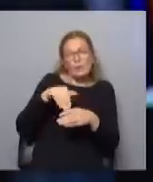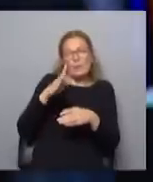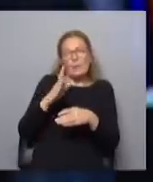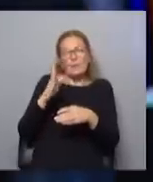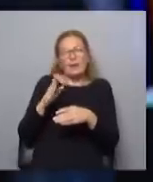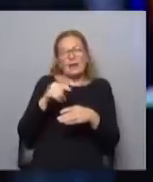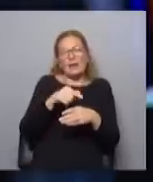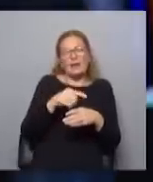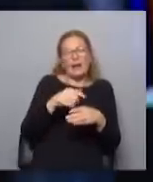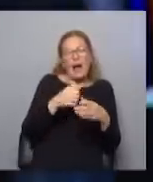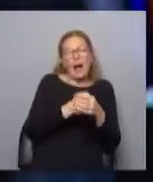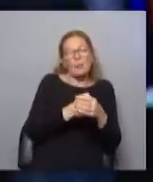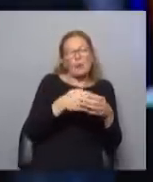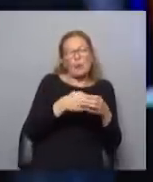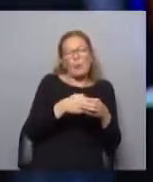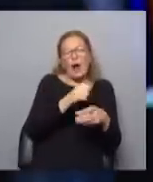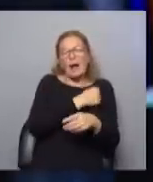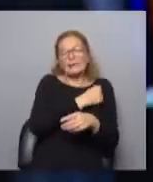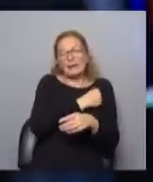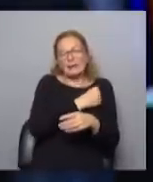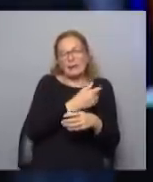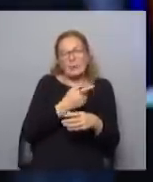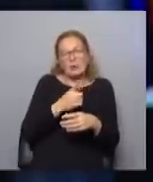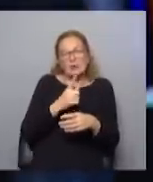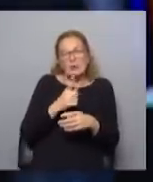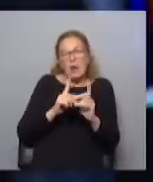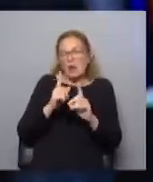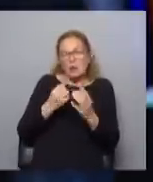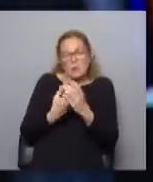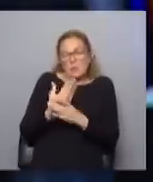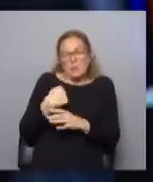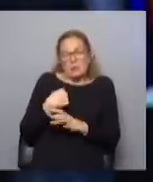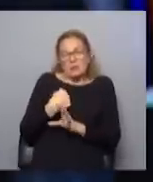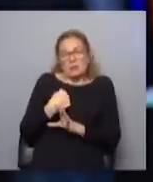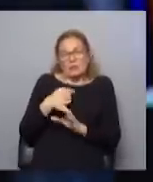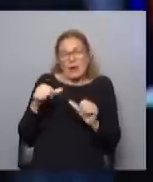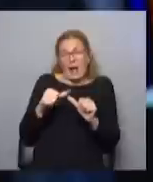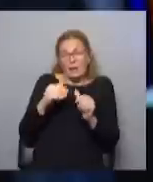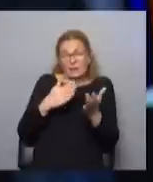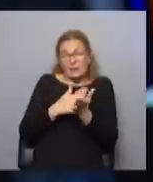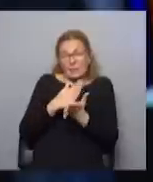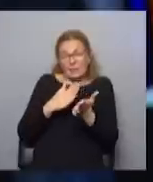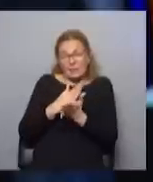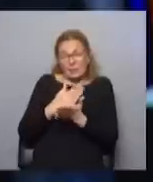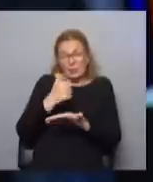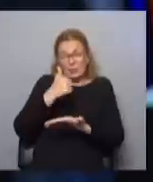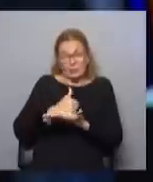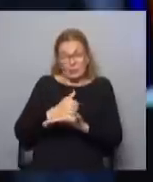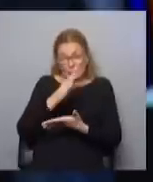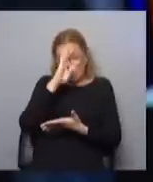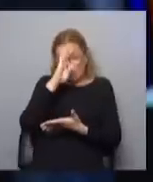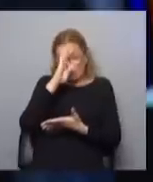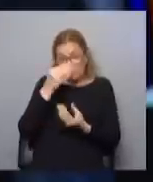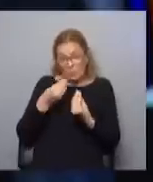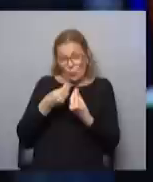socialista vertiente artiguista no me cuesta y para mí no es 92 en lo que hago permanentemente de que estoy y yo sólo aprendí mucho con